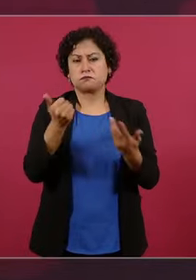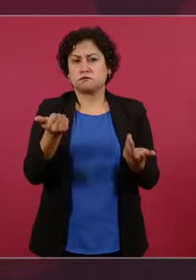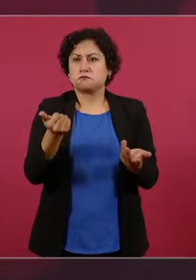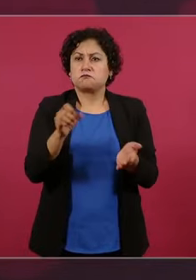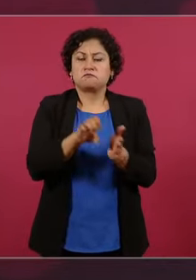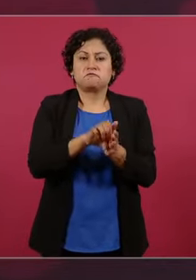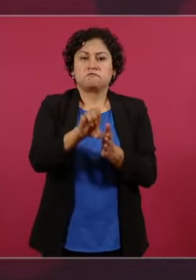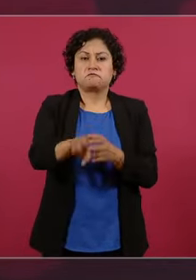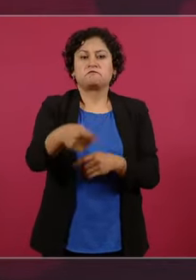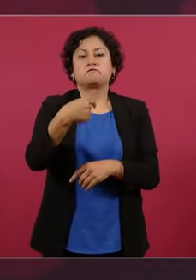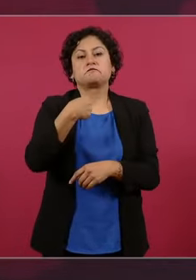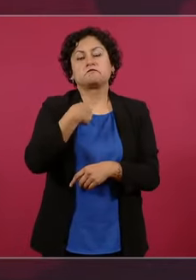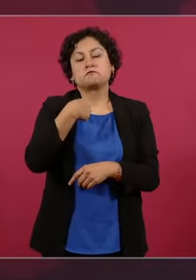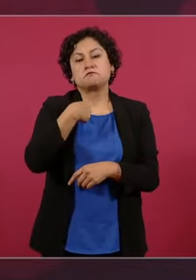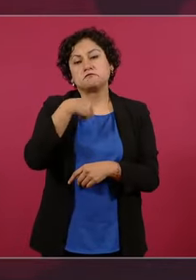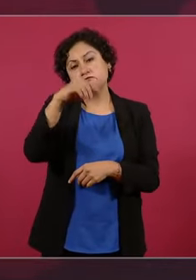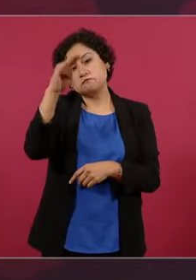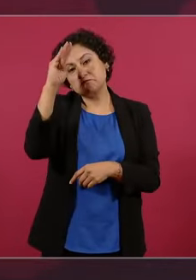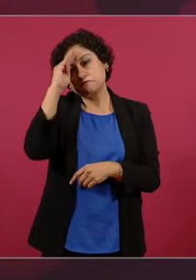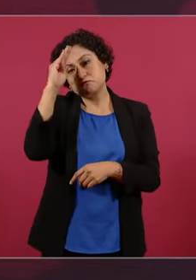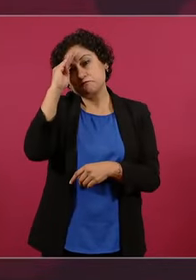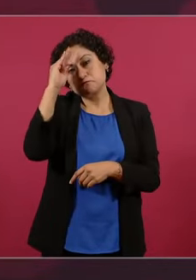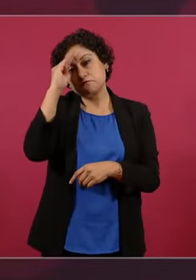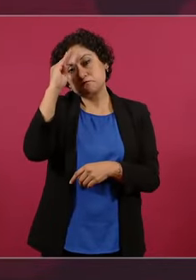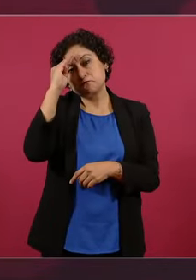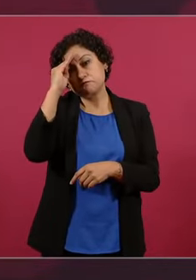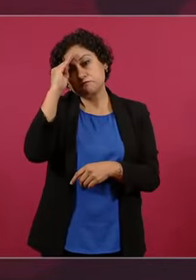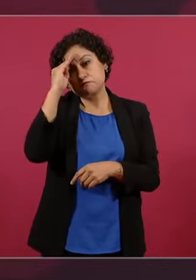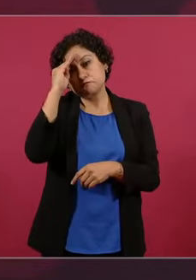solo es importante lo racional,